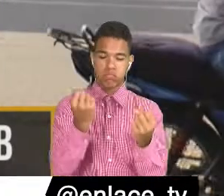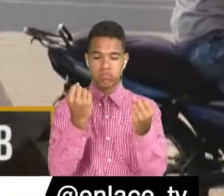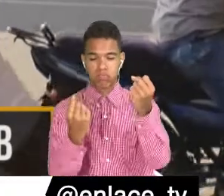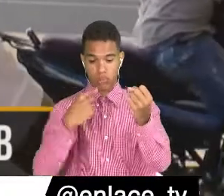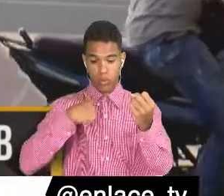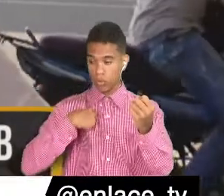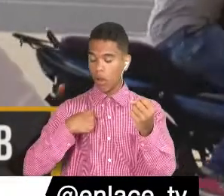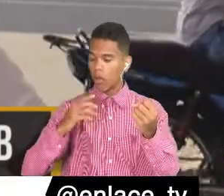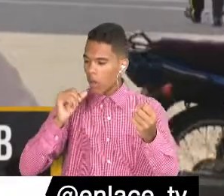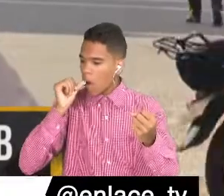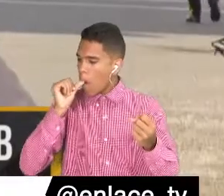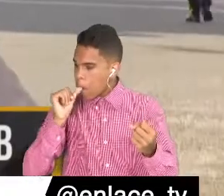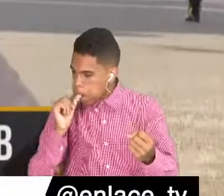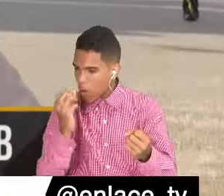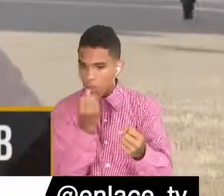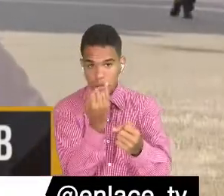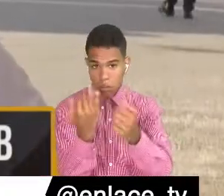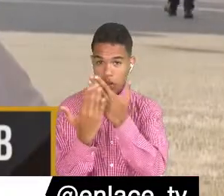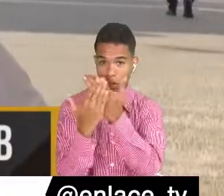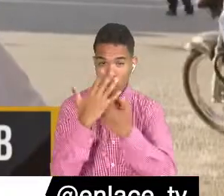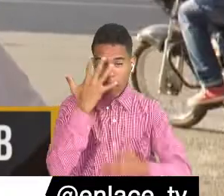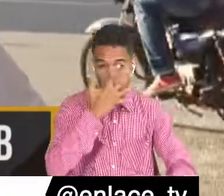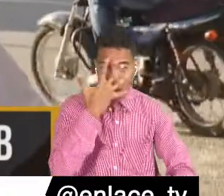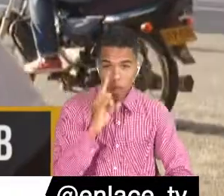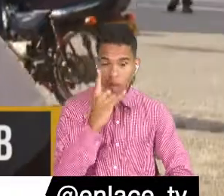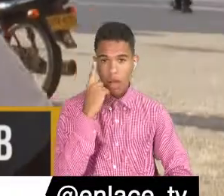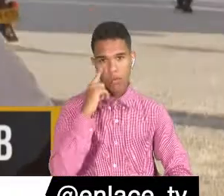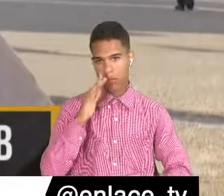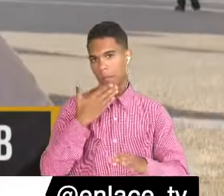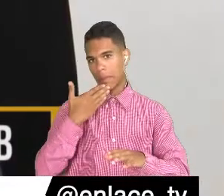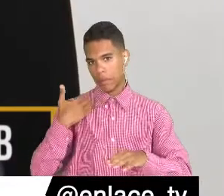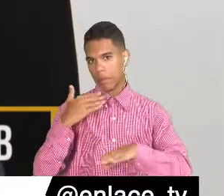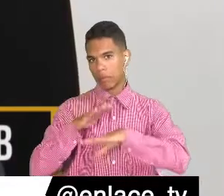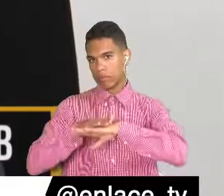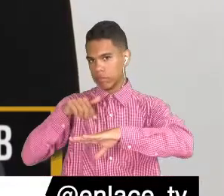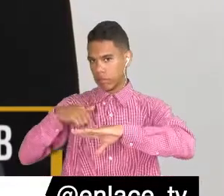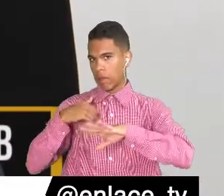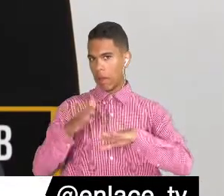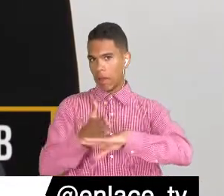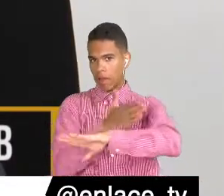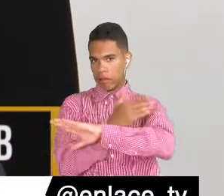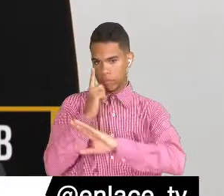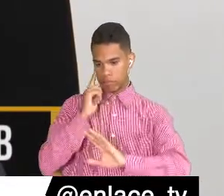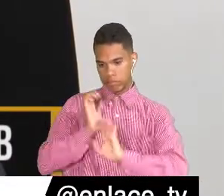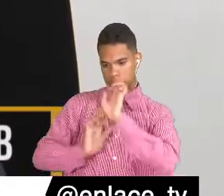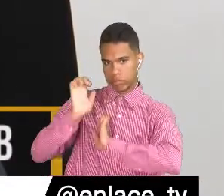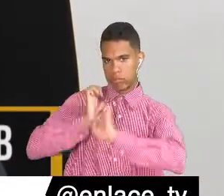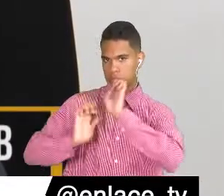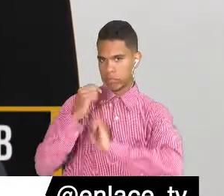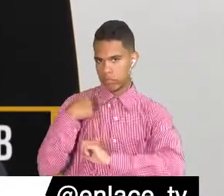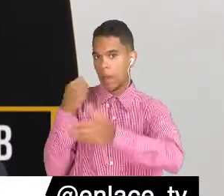registre alguna tragedia en las vías, por supuesto, del Magdalena Medio y de Santander. Este miércoles pues vamos a estar todo el